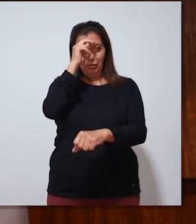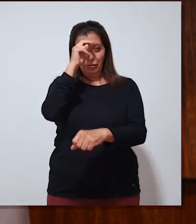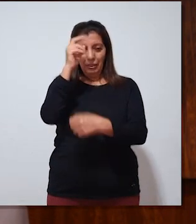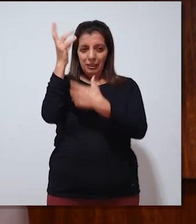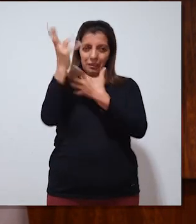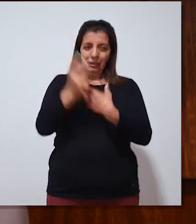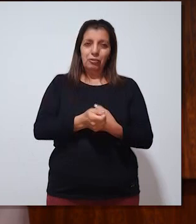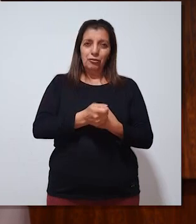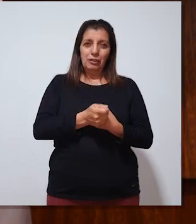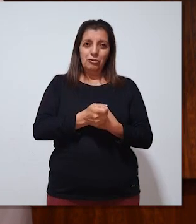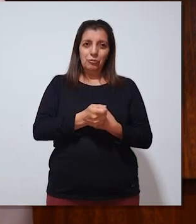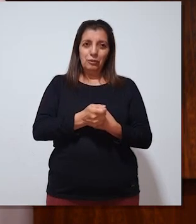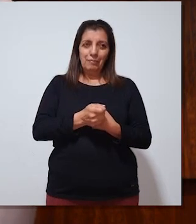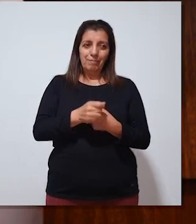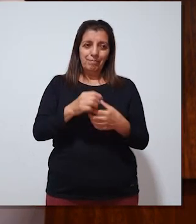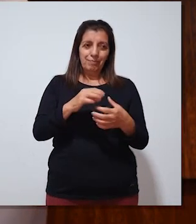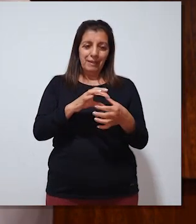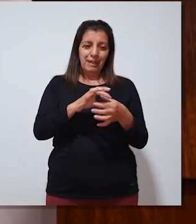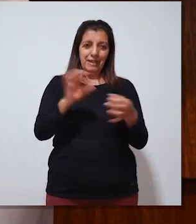devolverlos plenamente restablecidos.